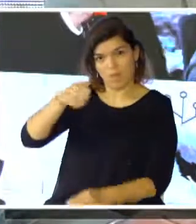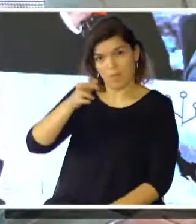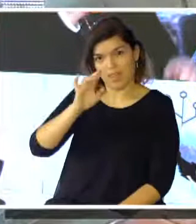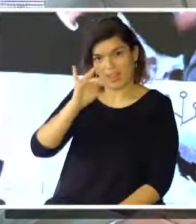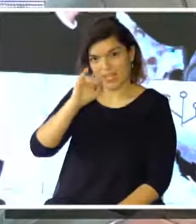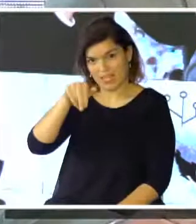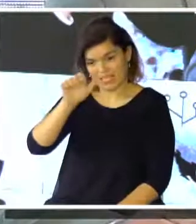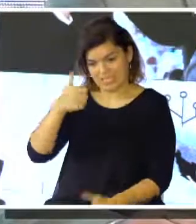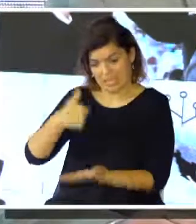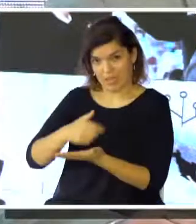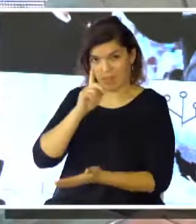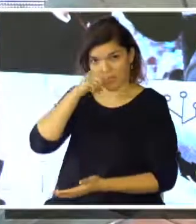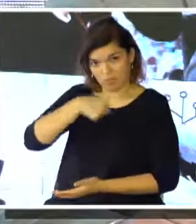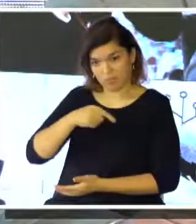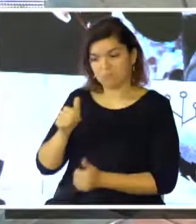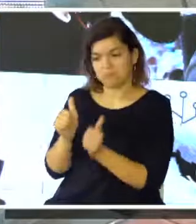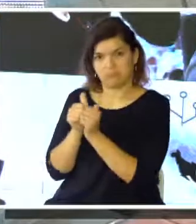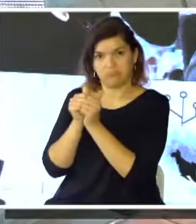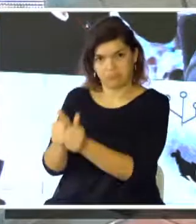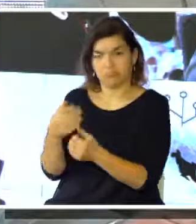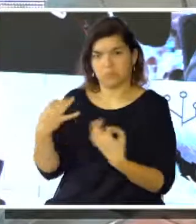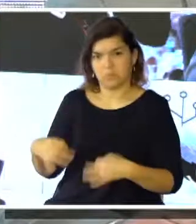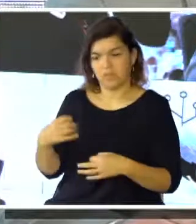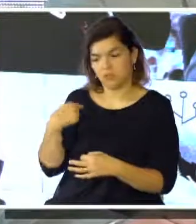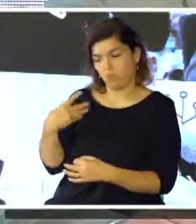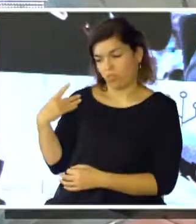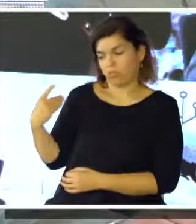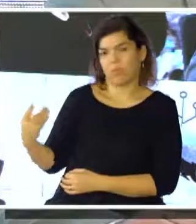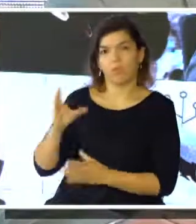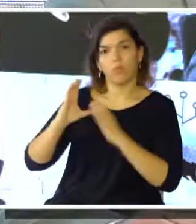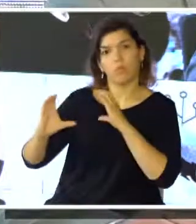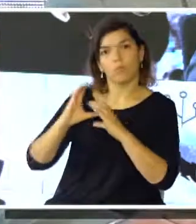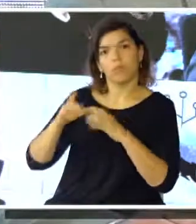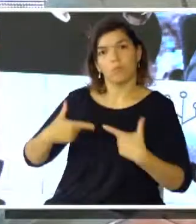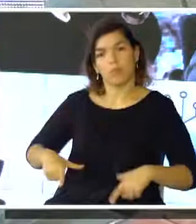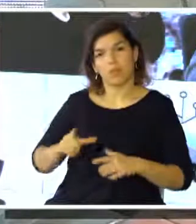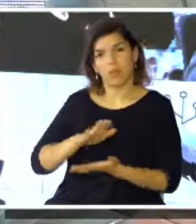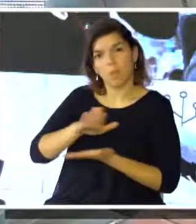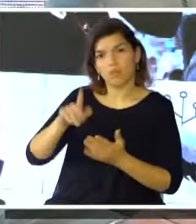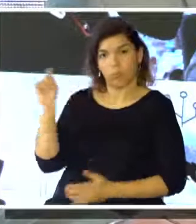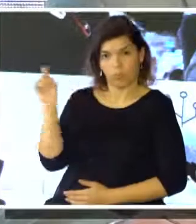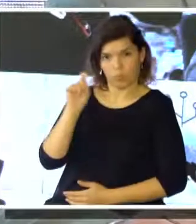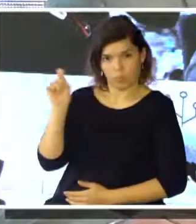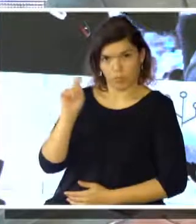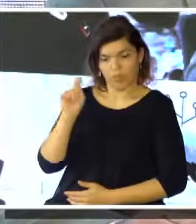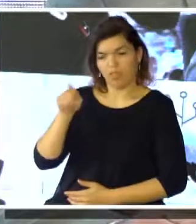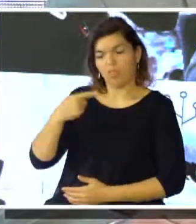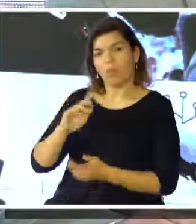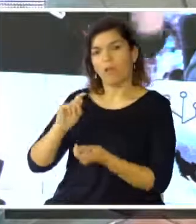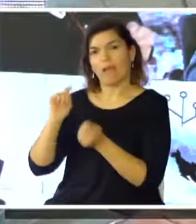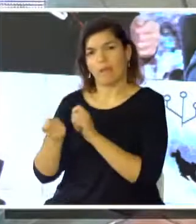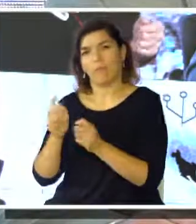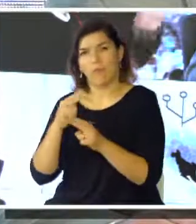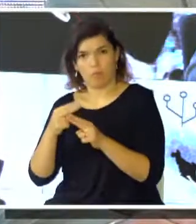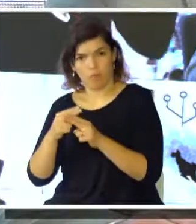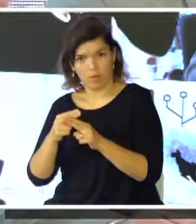ahí me tocó ser director de comunicación del ministerio de espacio público que se llama después ambiente y espacio público